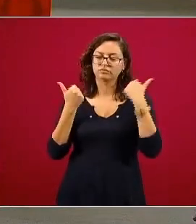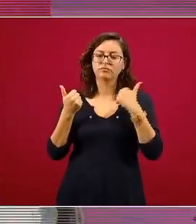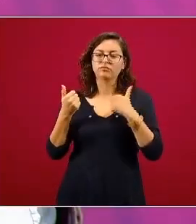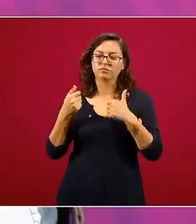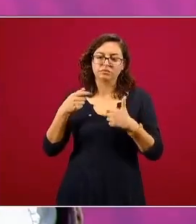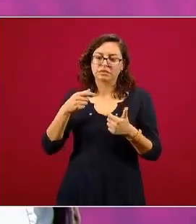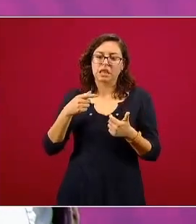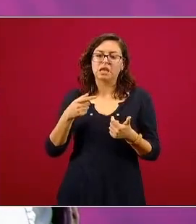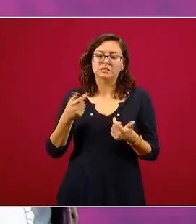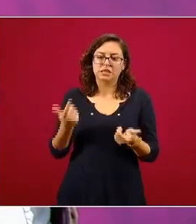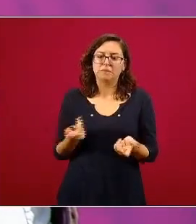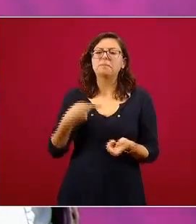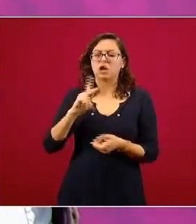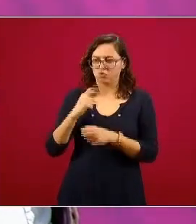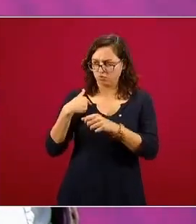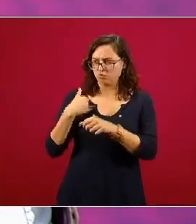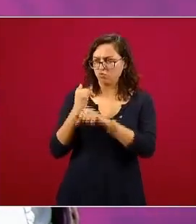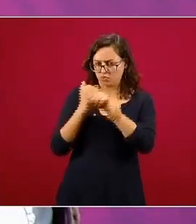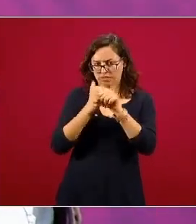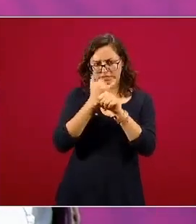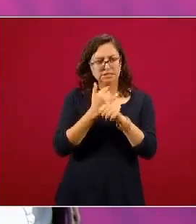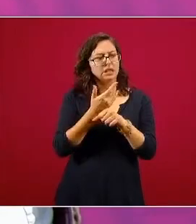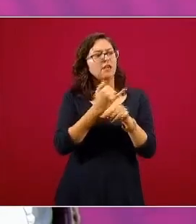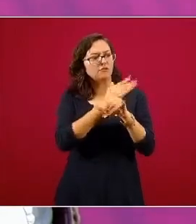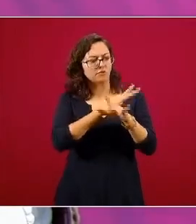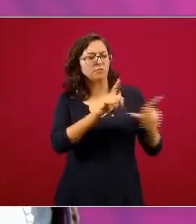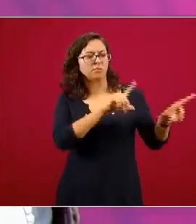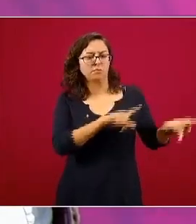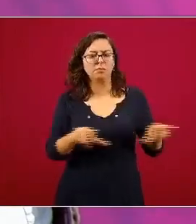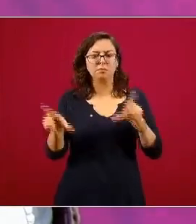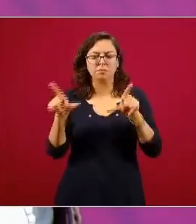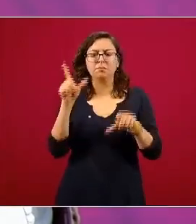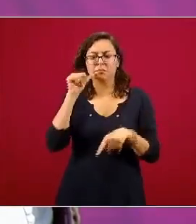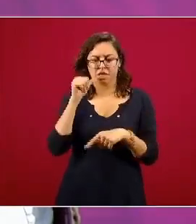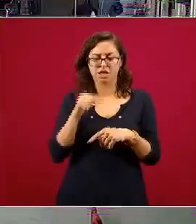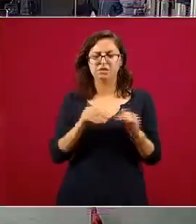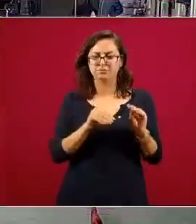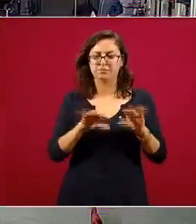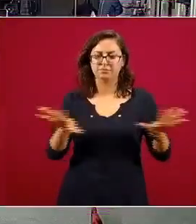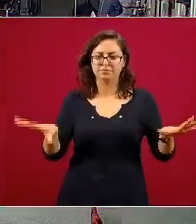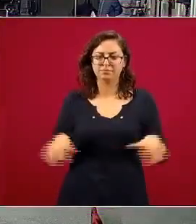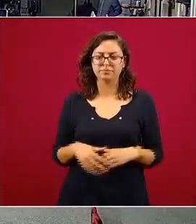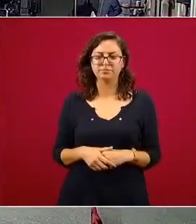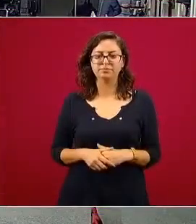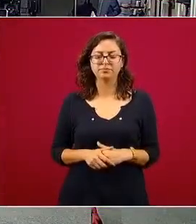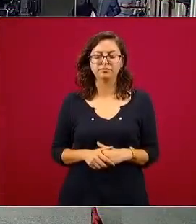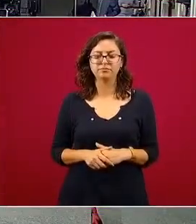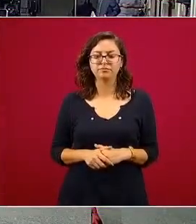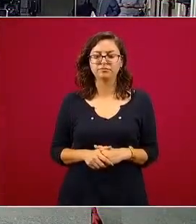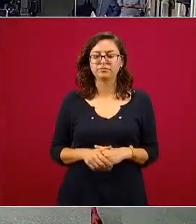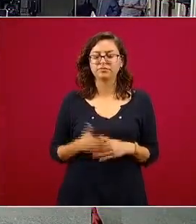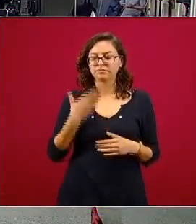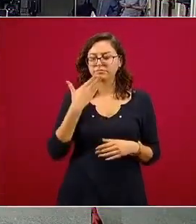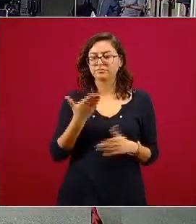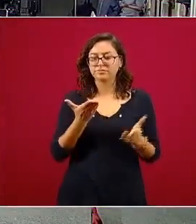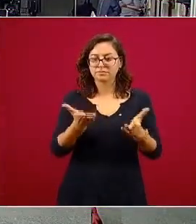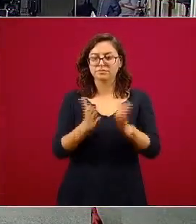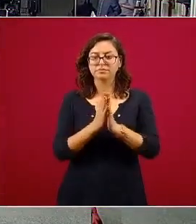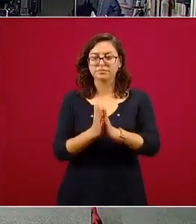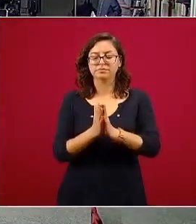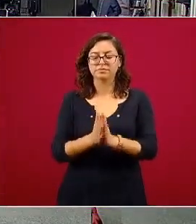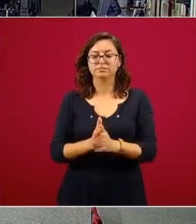reportado, pero con mucho gusto pido que lo procesen para presentárselos el día de mañana. Muy bien, por favor.